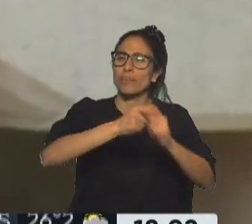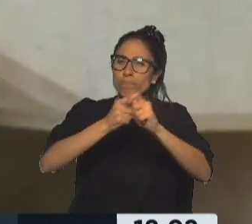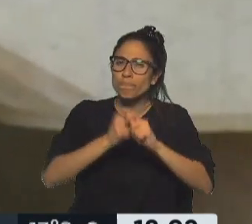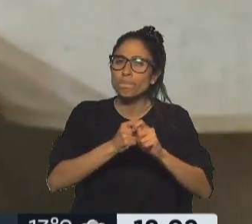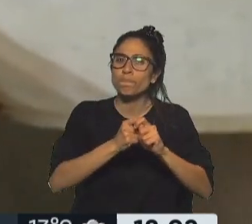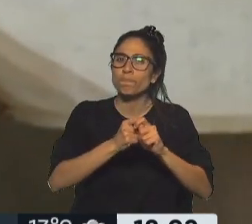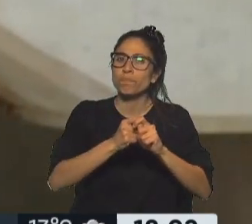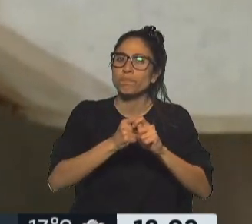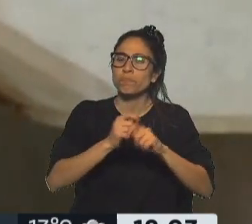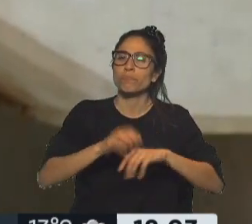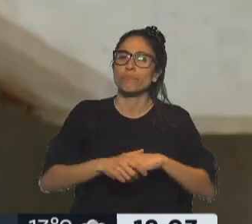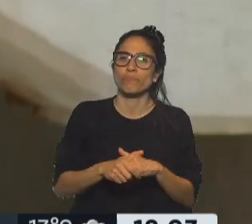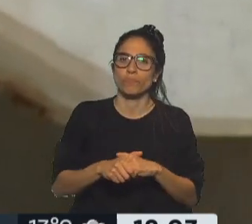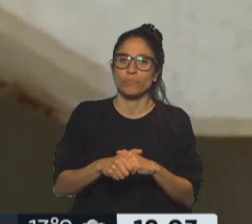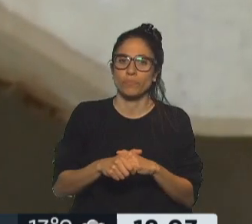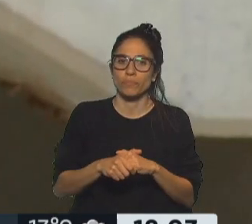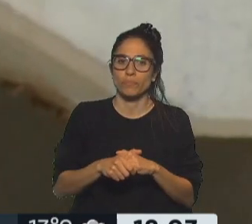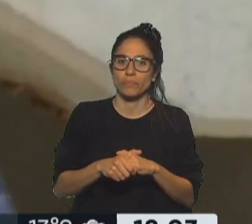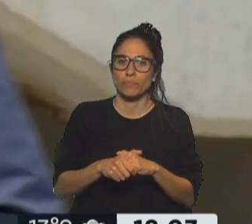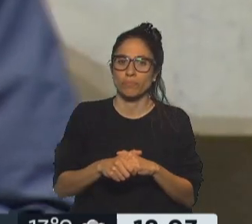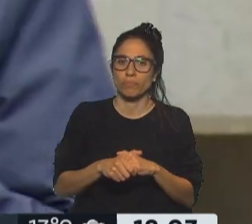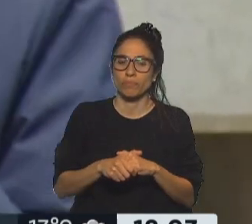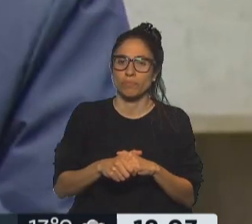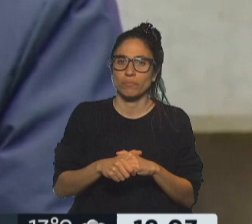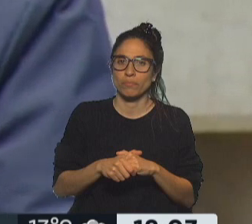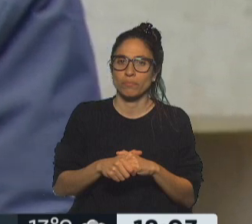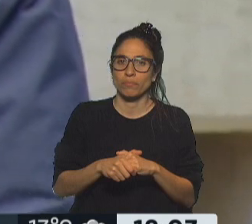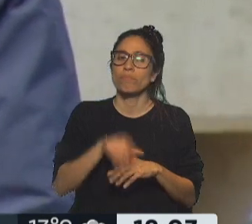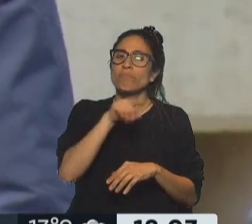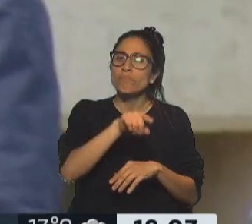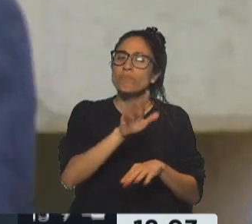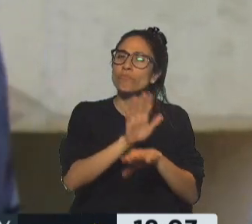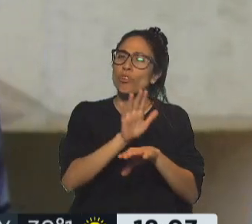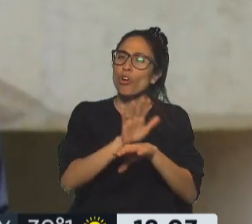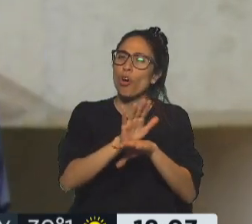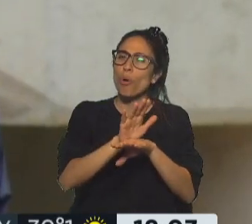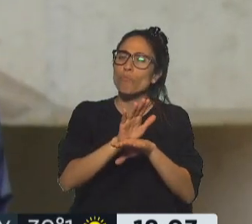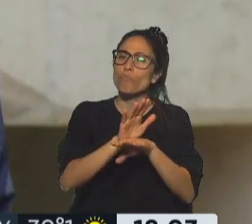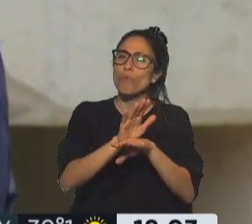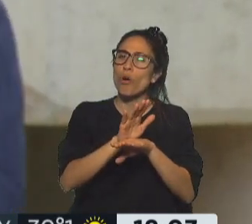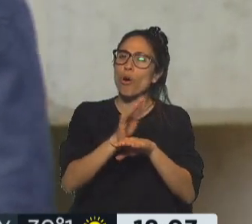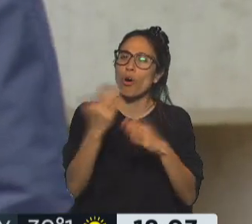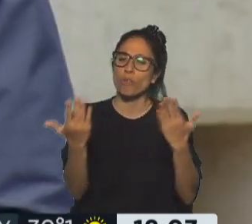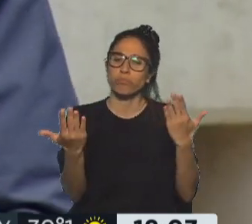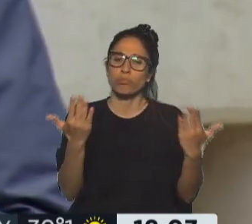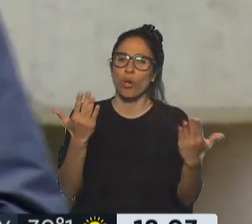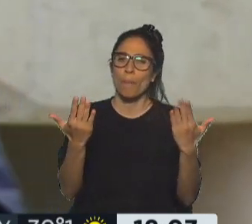además es la contracara de lo que pasó en los cuatro años anteriores